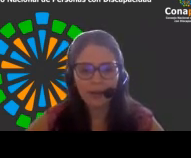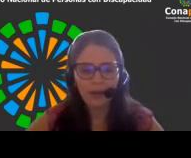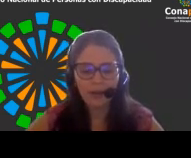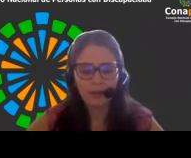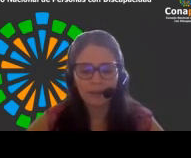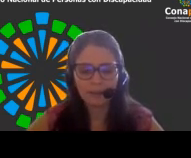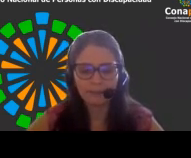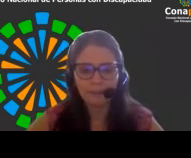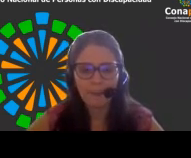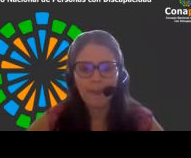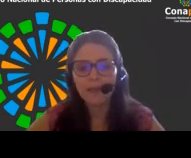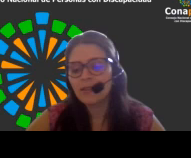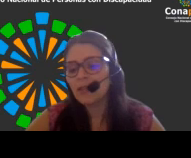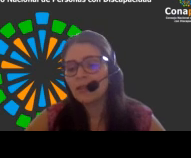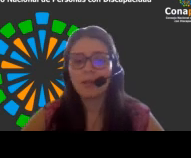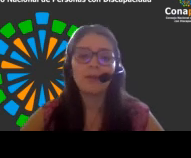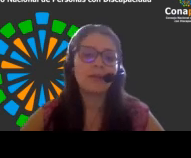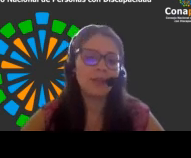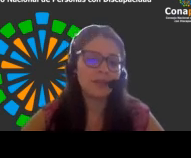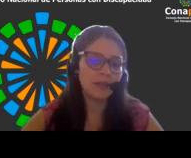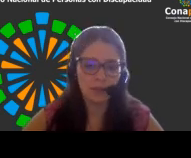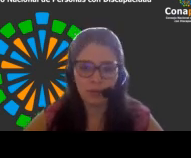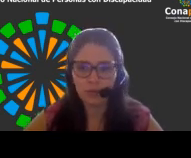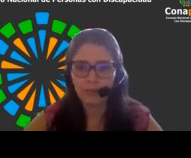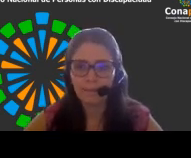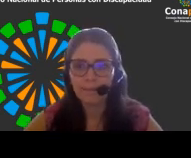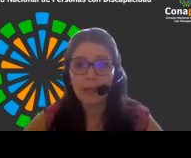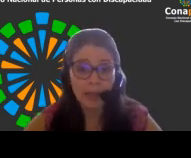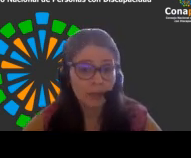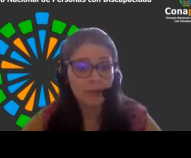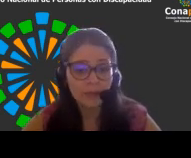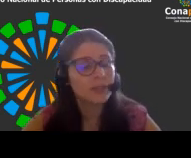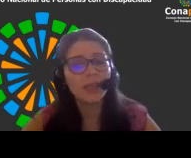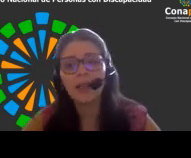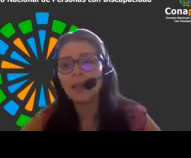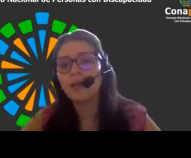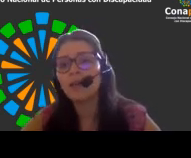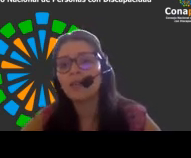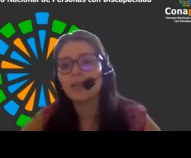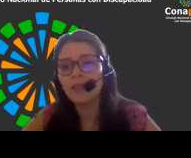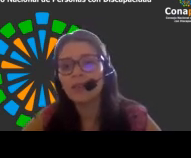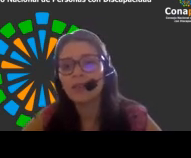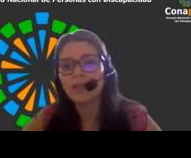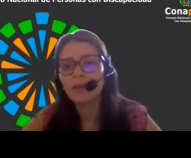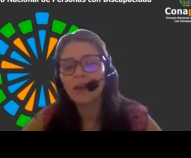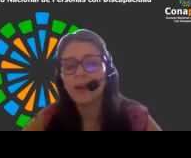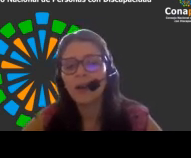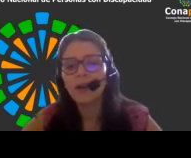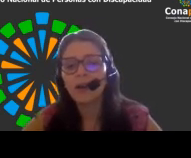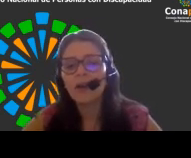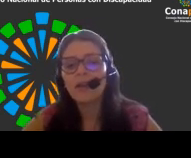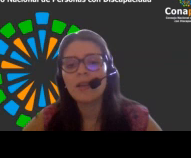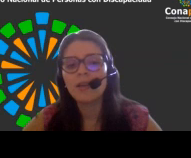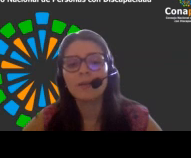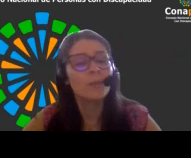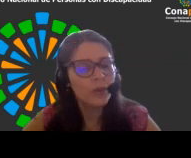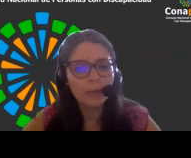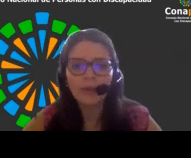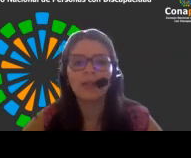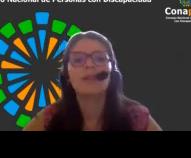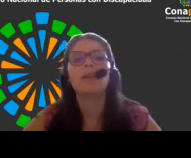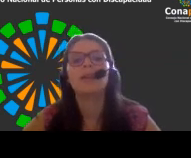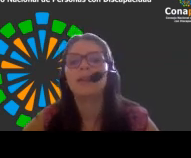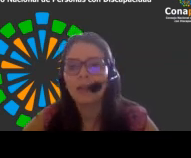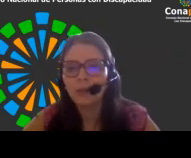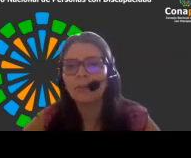ahí sí si es mayor de 15 años claro es que la ley lo dice así y